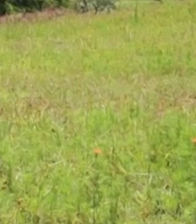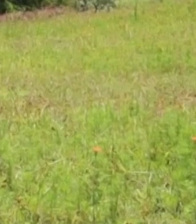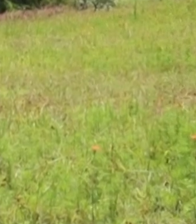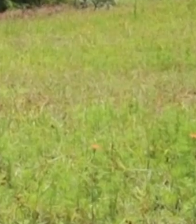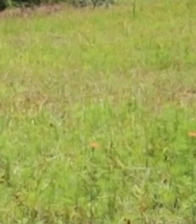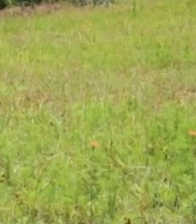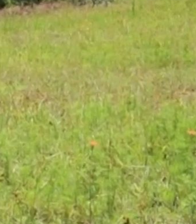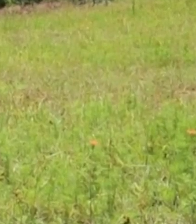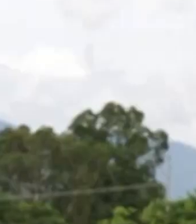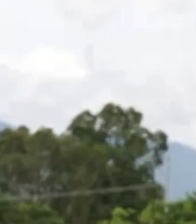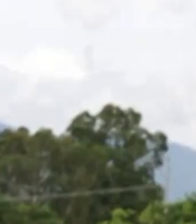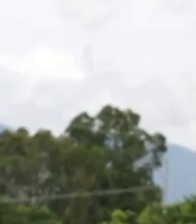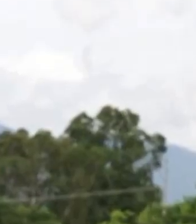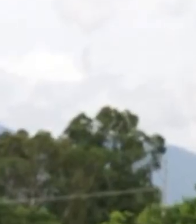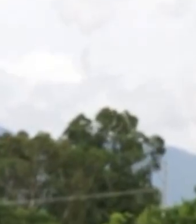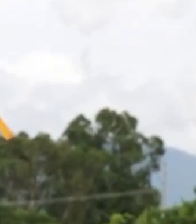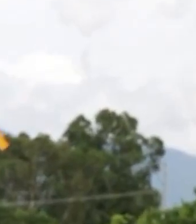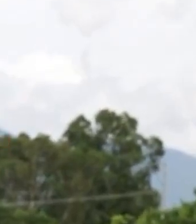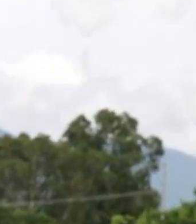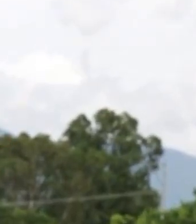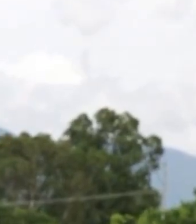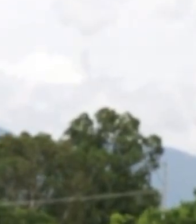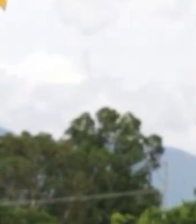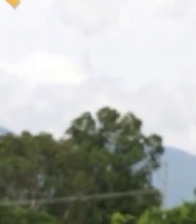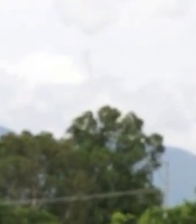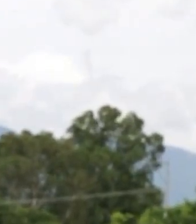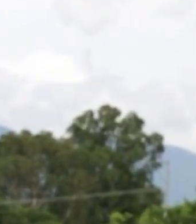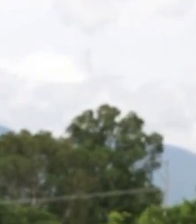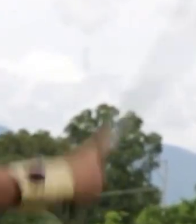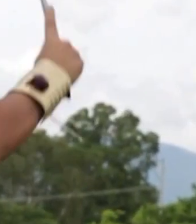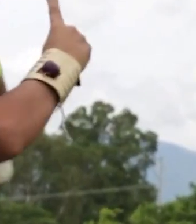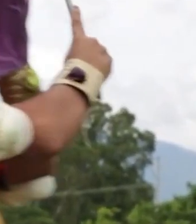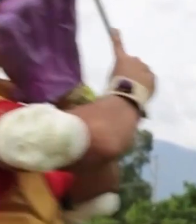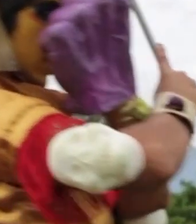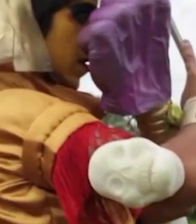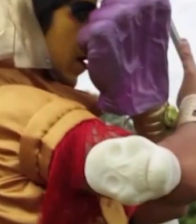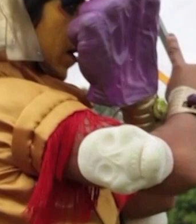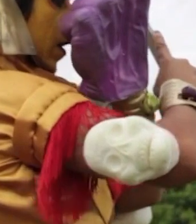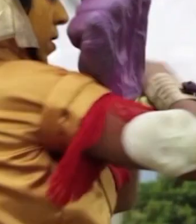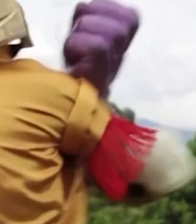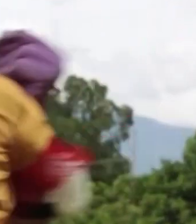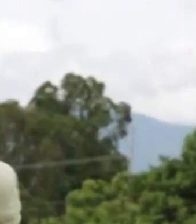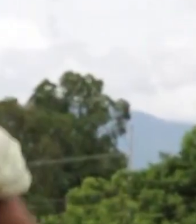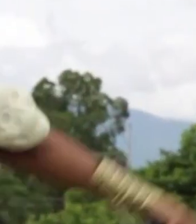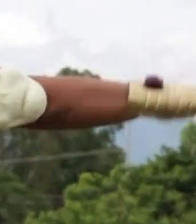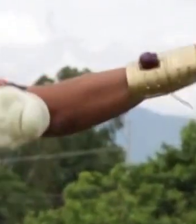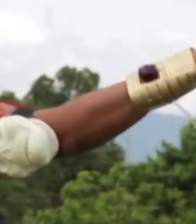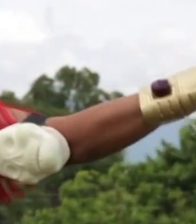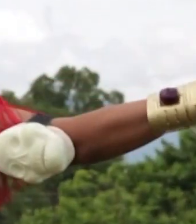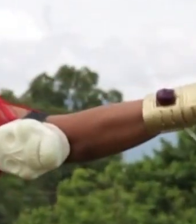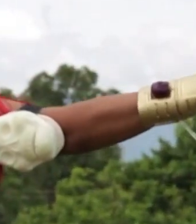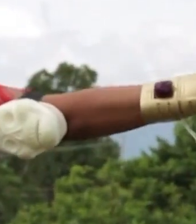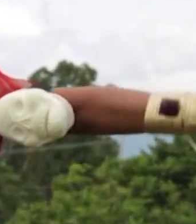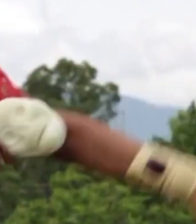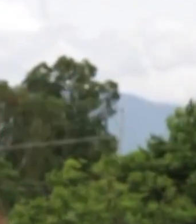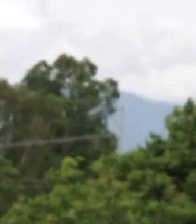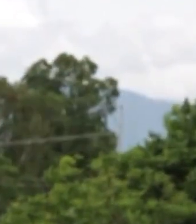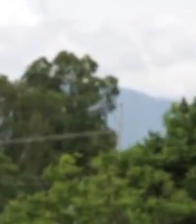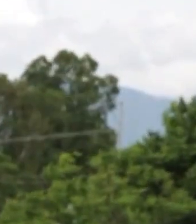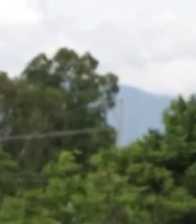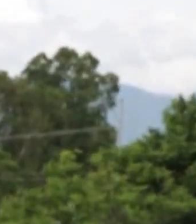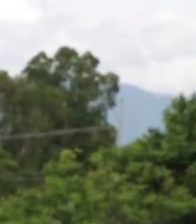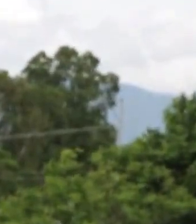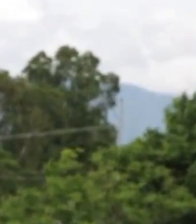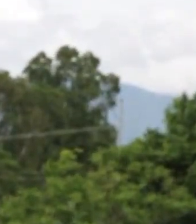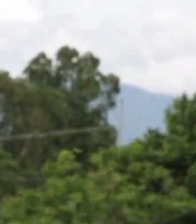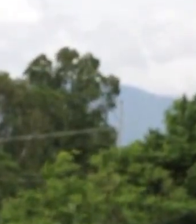de mi cara fue una emboscada de sicarios con metrallas. Andábamos